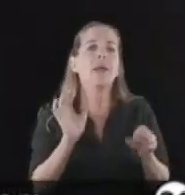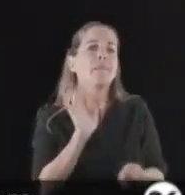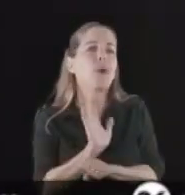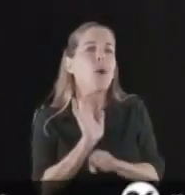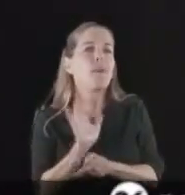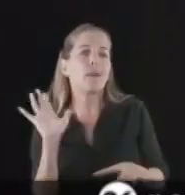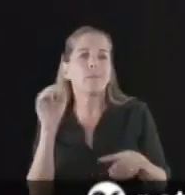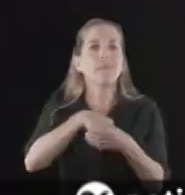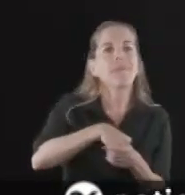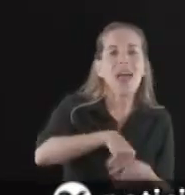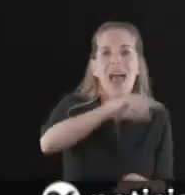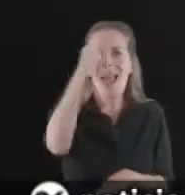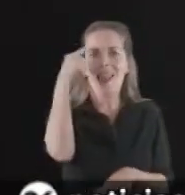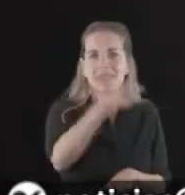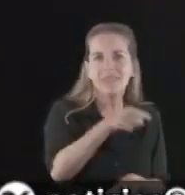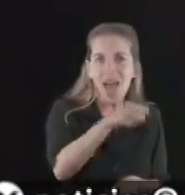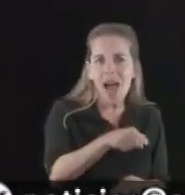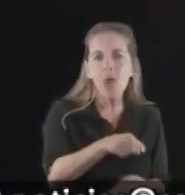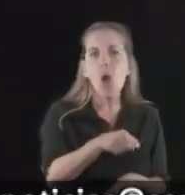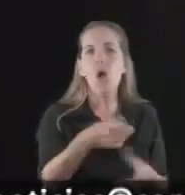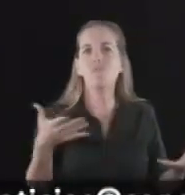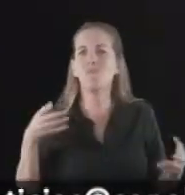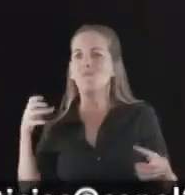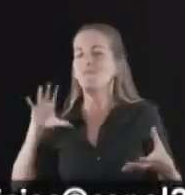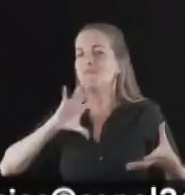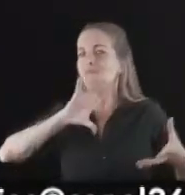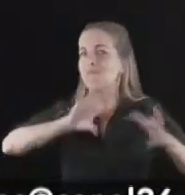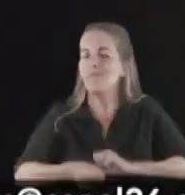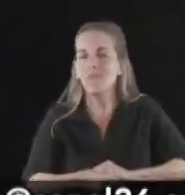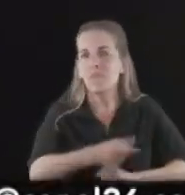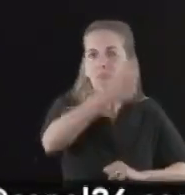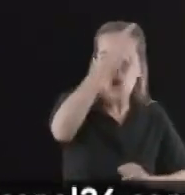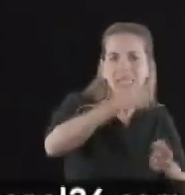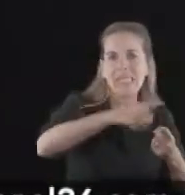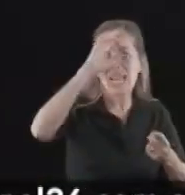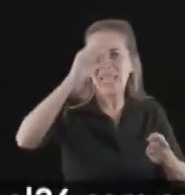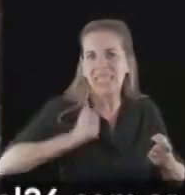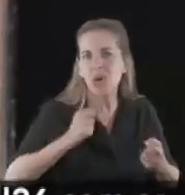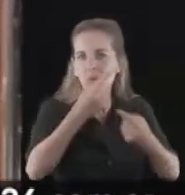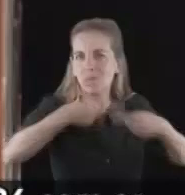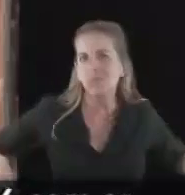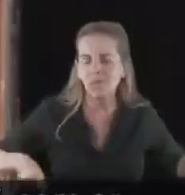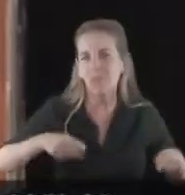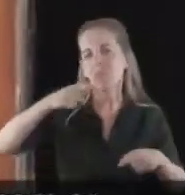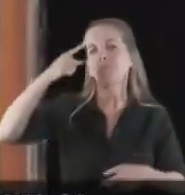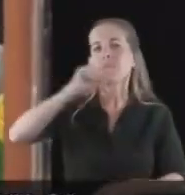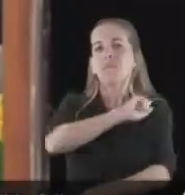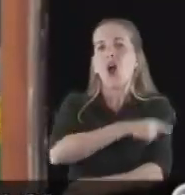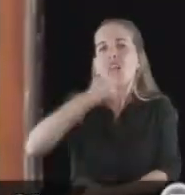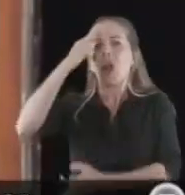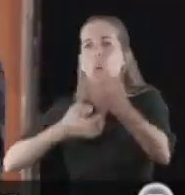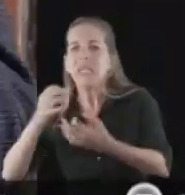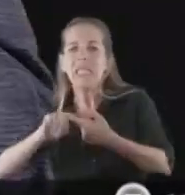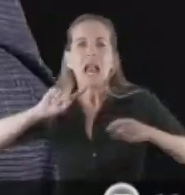Estado, corromper a las fuerzas policiales, a las fuerzas de seguridad, al Poder Judicial, a la